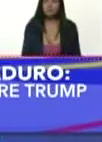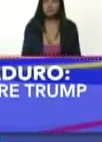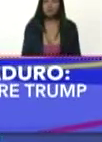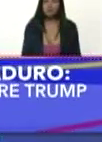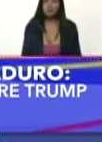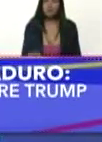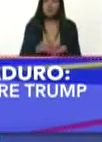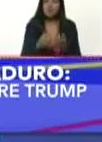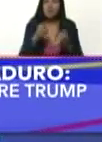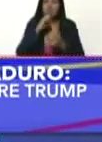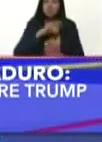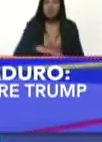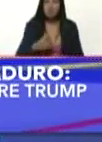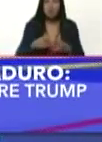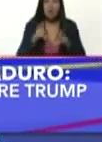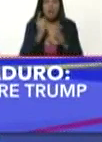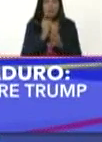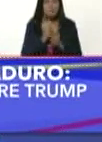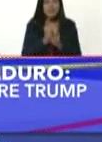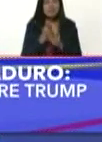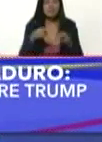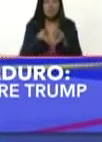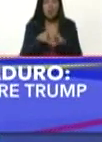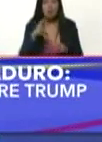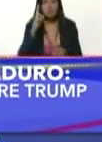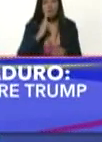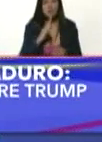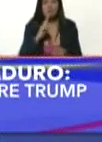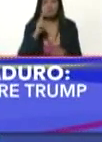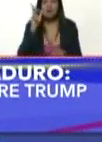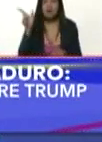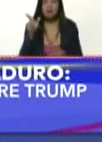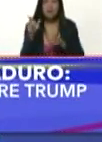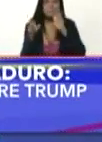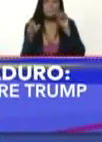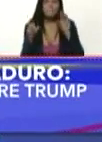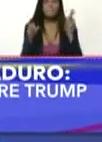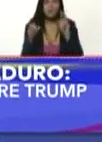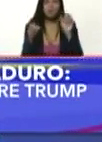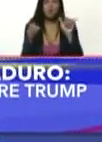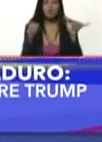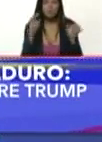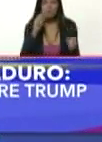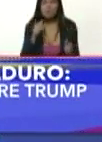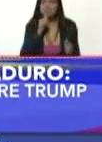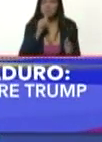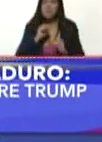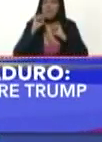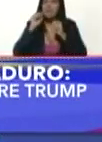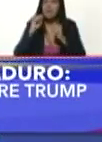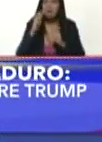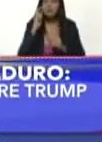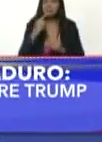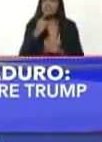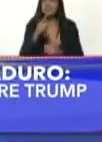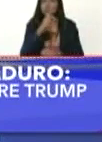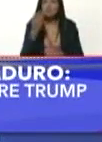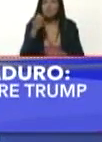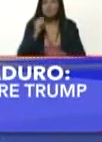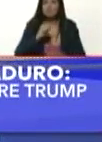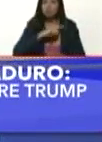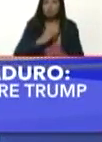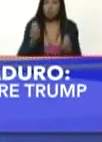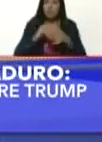histórica, la batalla histórica entre el bolivarianismo y el monroísmo. Para ver quién gana, para ver qué dicen ustedes, si están